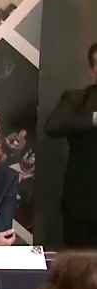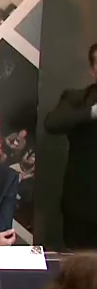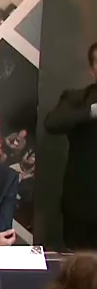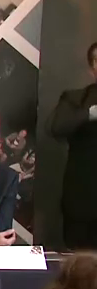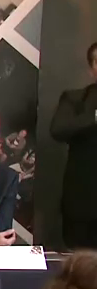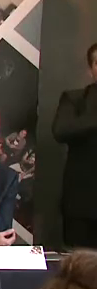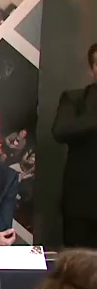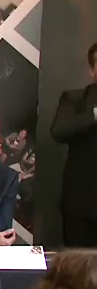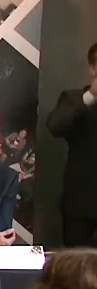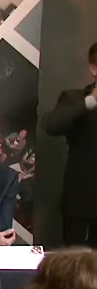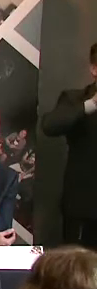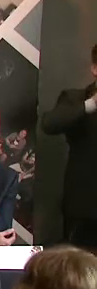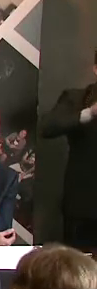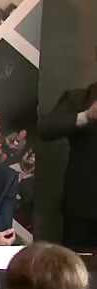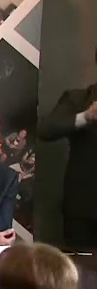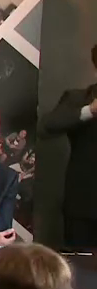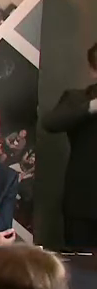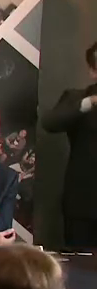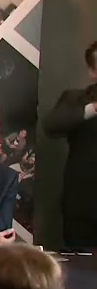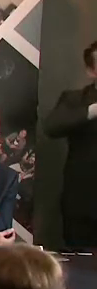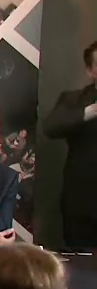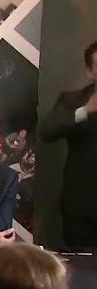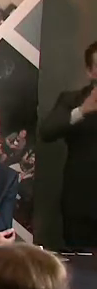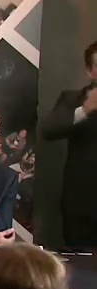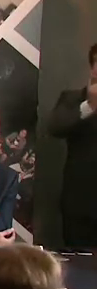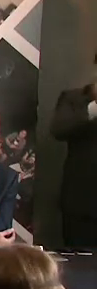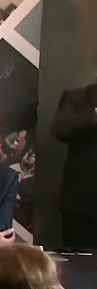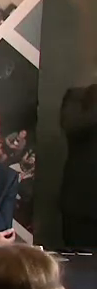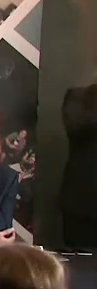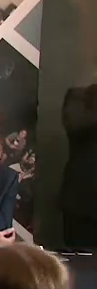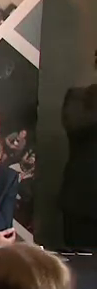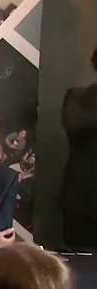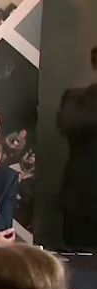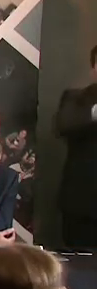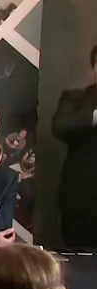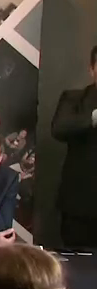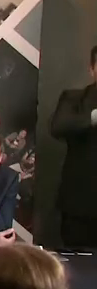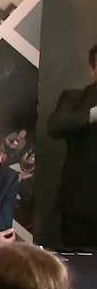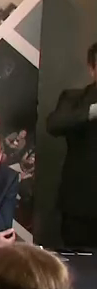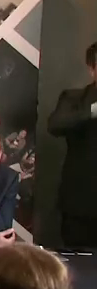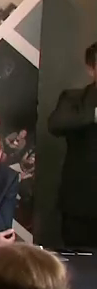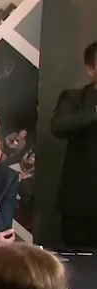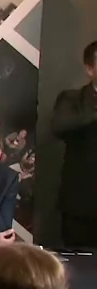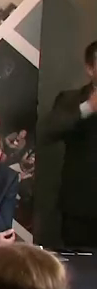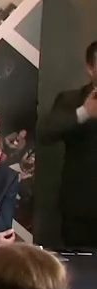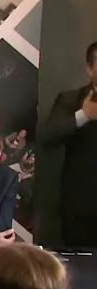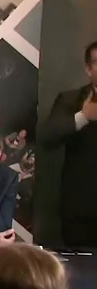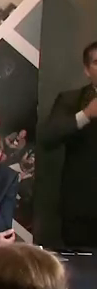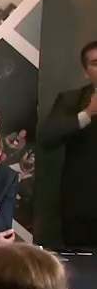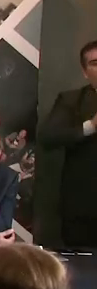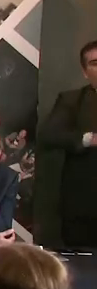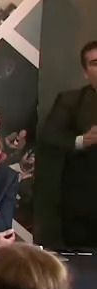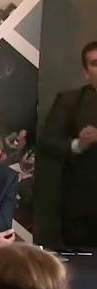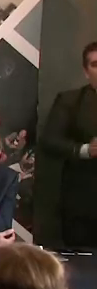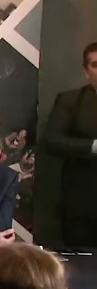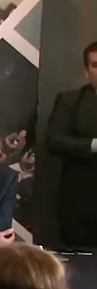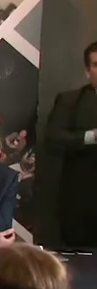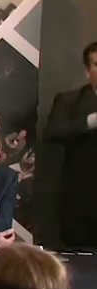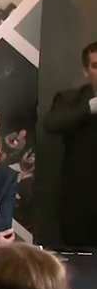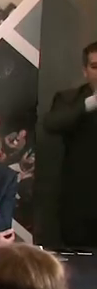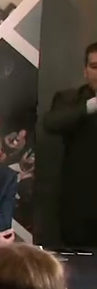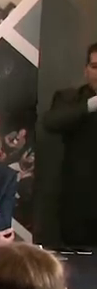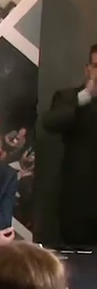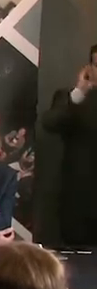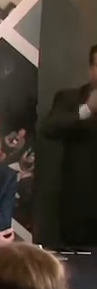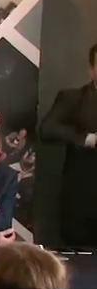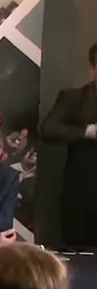nosotras. Y en este camino, sin detenernos, desde luego sumar a la otra mitad de la población,